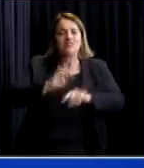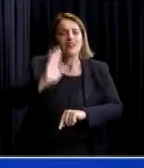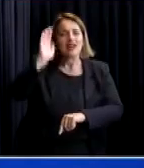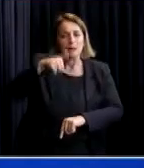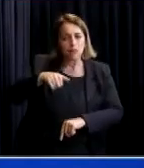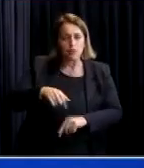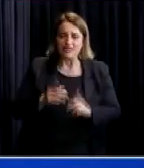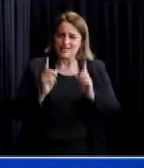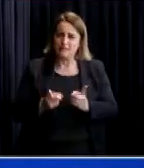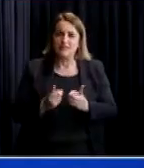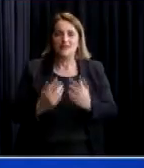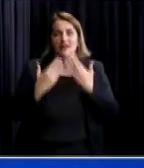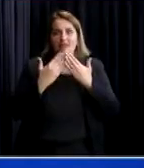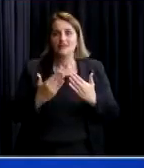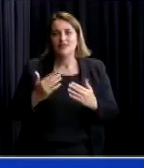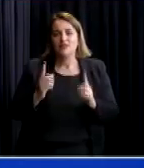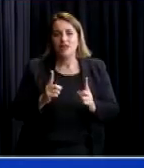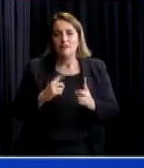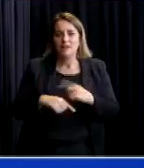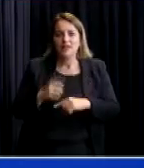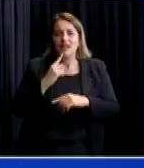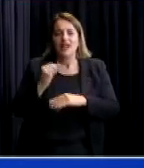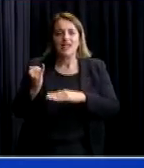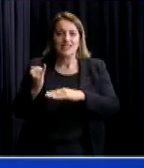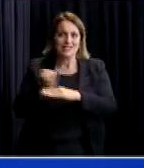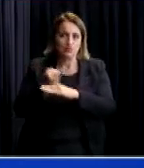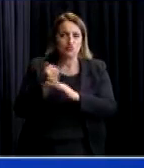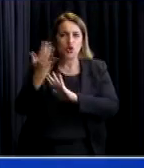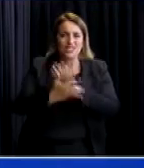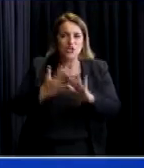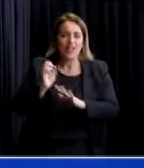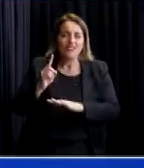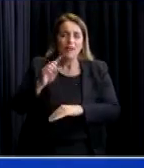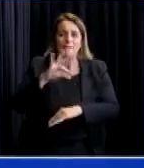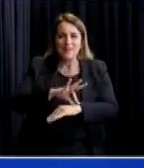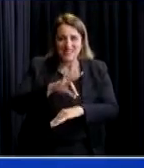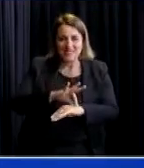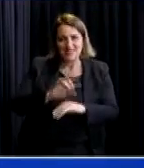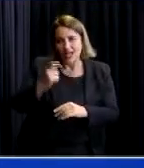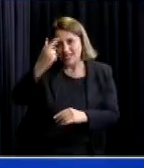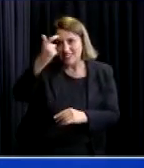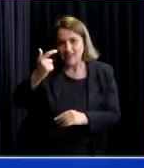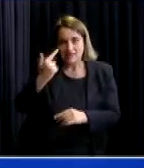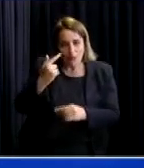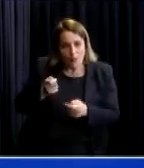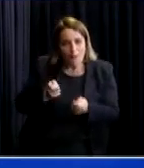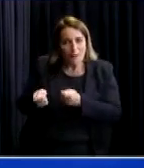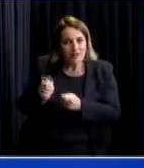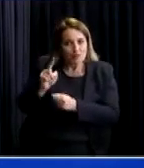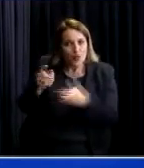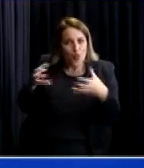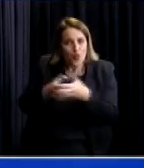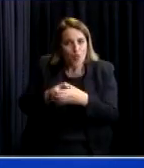y por supuesto a la academia nacional de medicina y de ciencia prestarnos estos recursos humanos que con sus